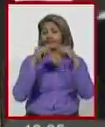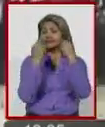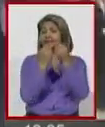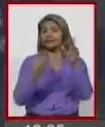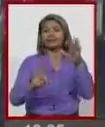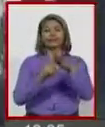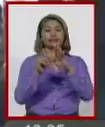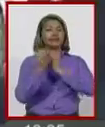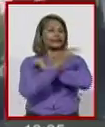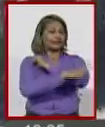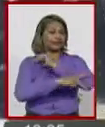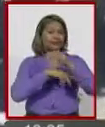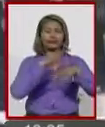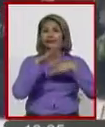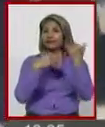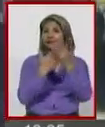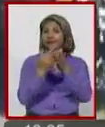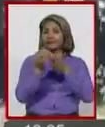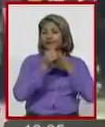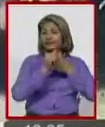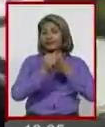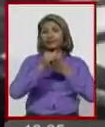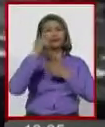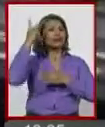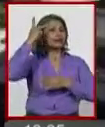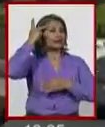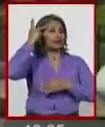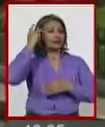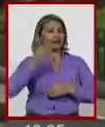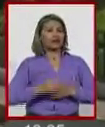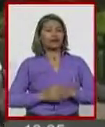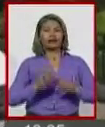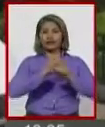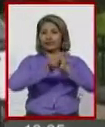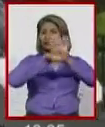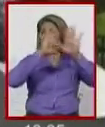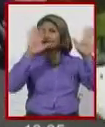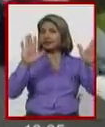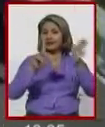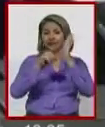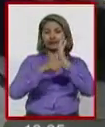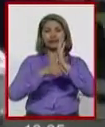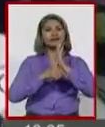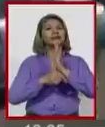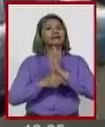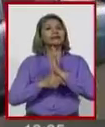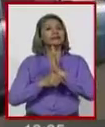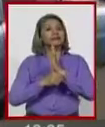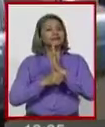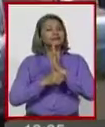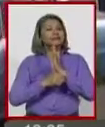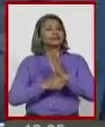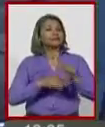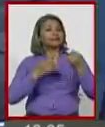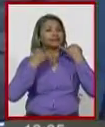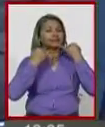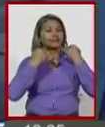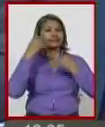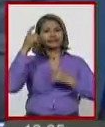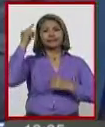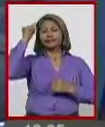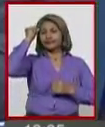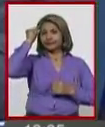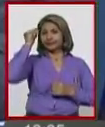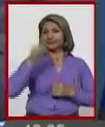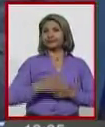se generan en el país, todos están siendo manipulados políticamente. Está claro que después de esta voluntad manifiesta de